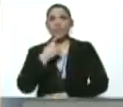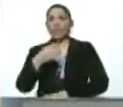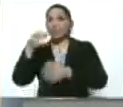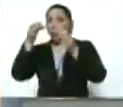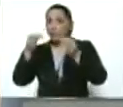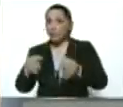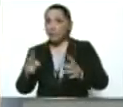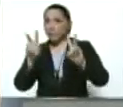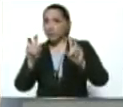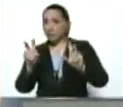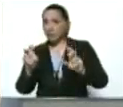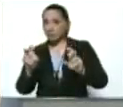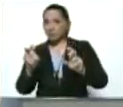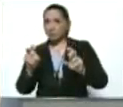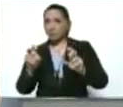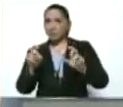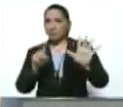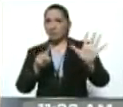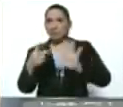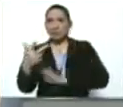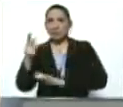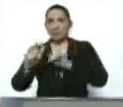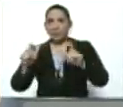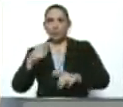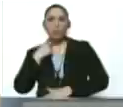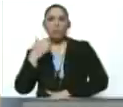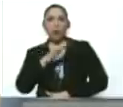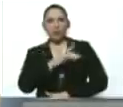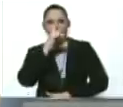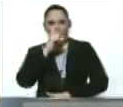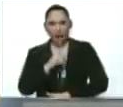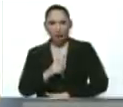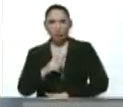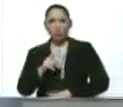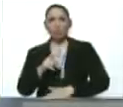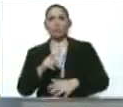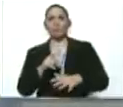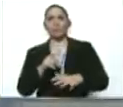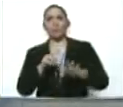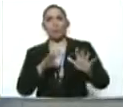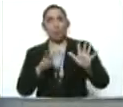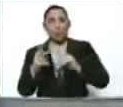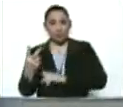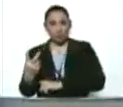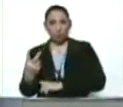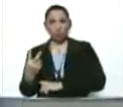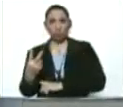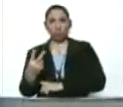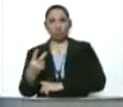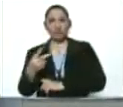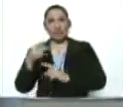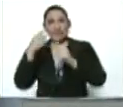fueron 63 reclusos, pero las cifras extraoficiales hablan de más de 100.